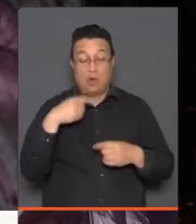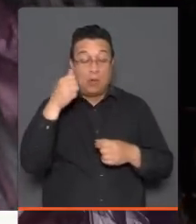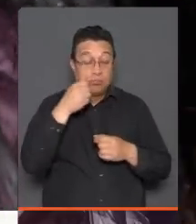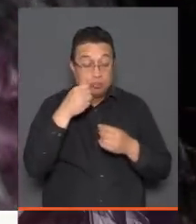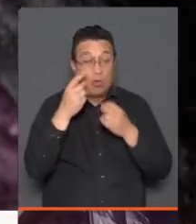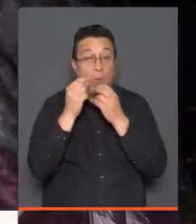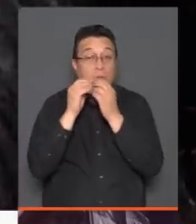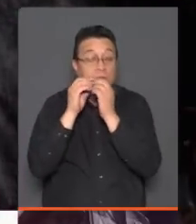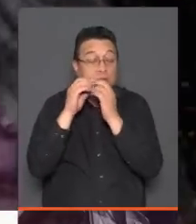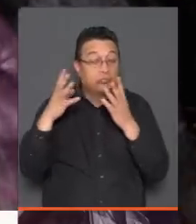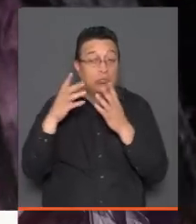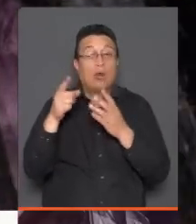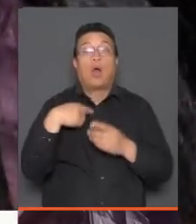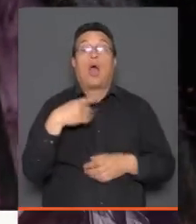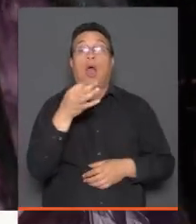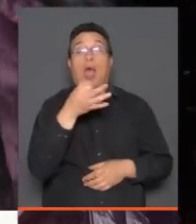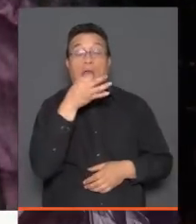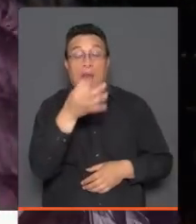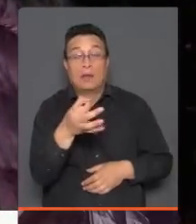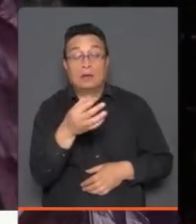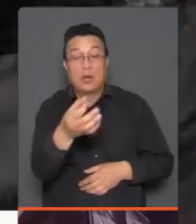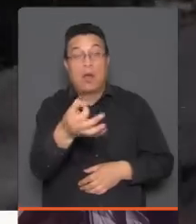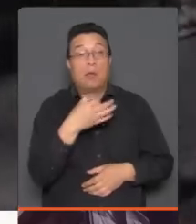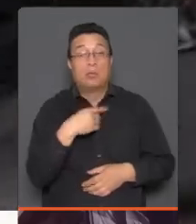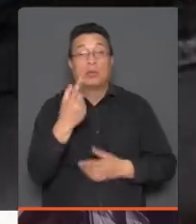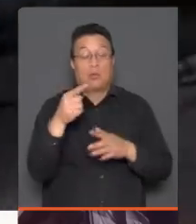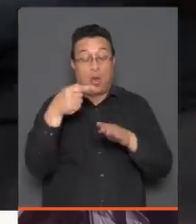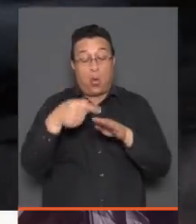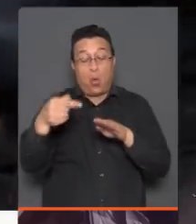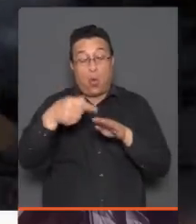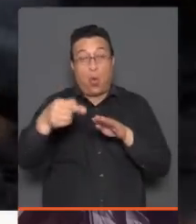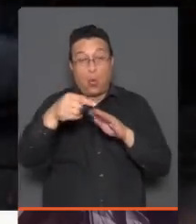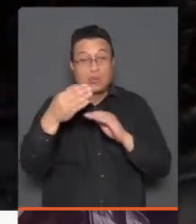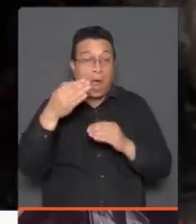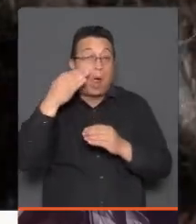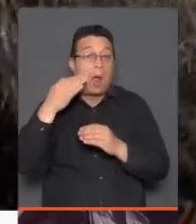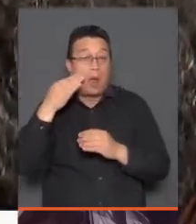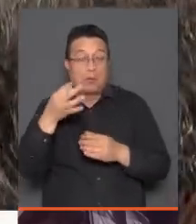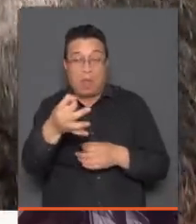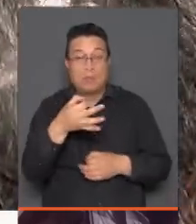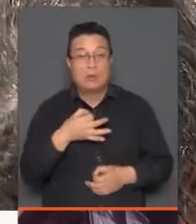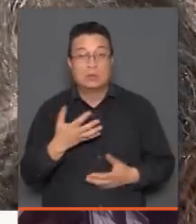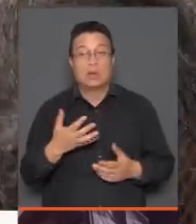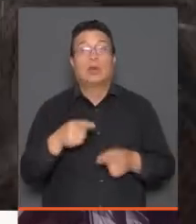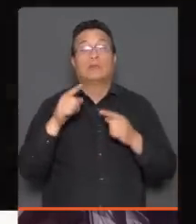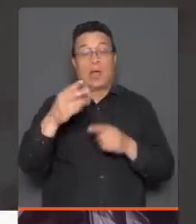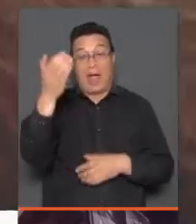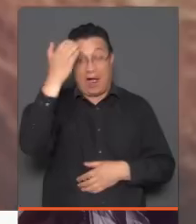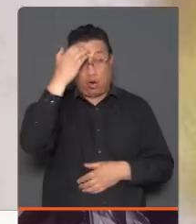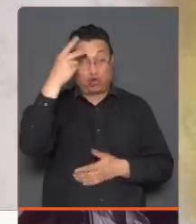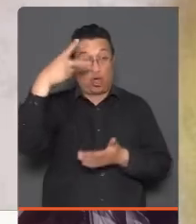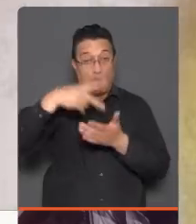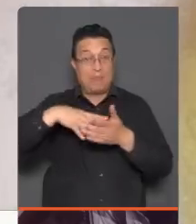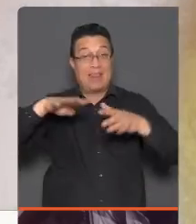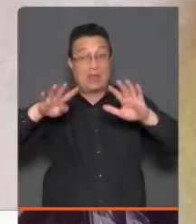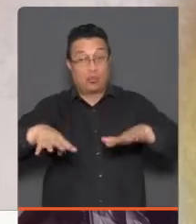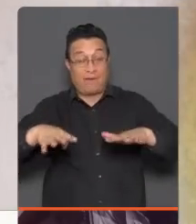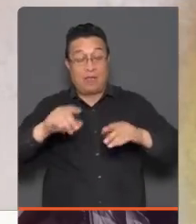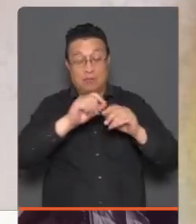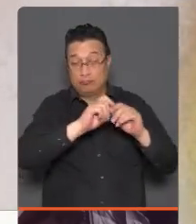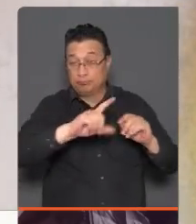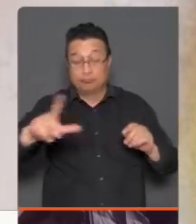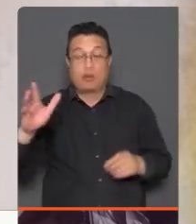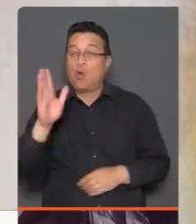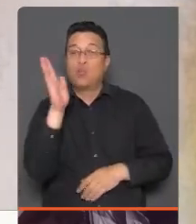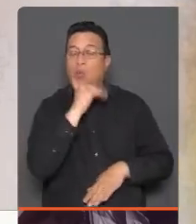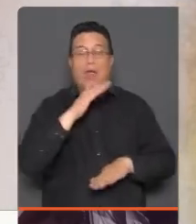me dice, ponete malte de uña. Fue clausurado en agosto del 2019. Desde ahí, no contaba con